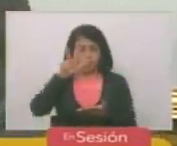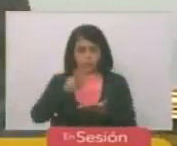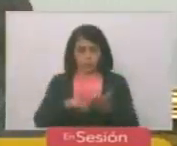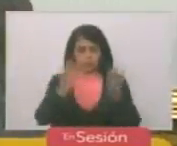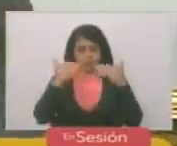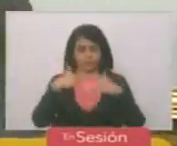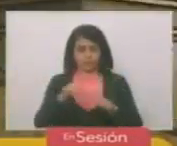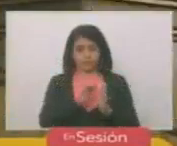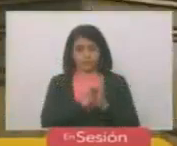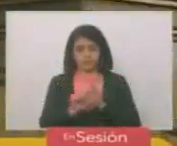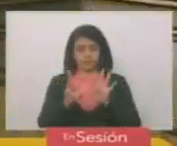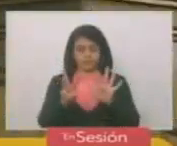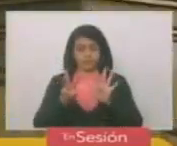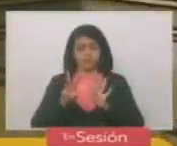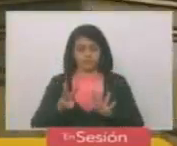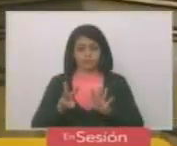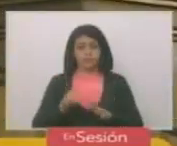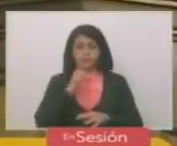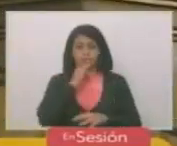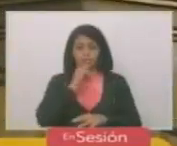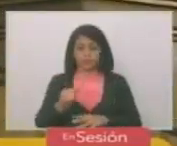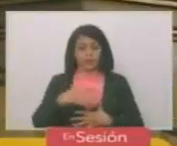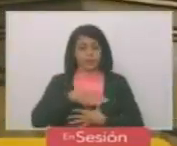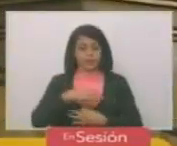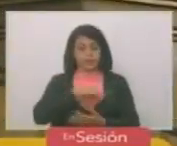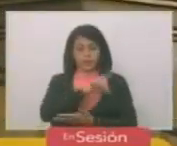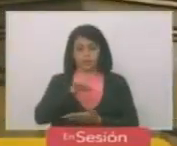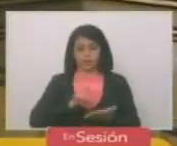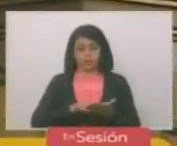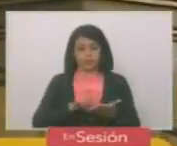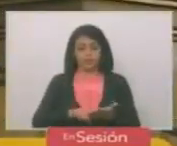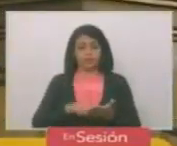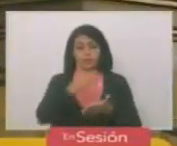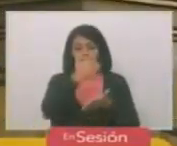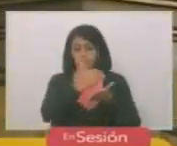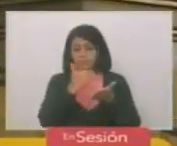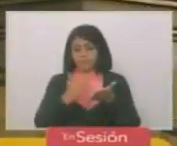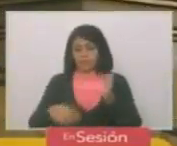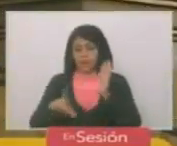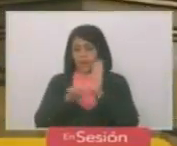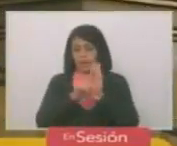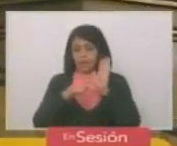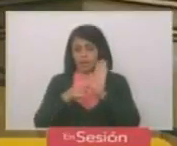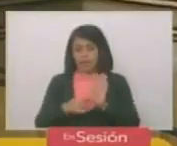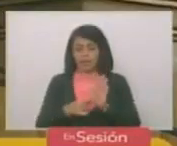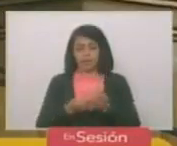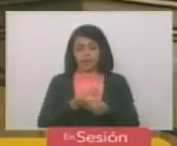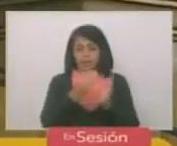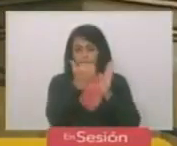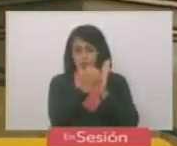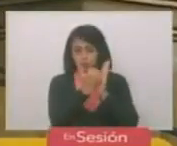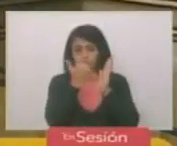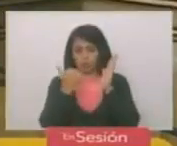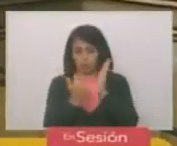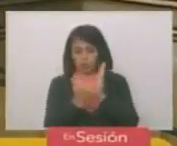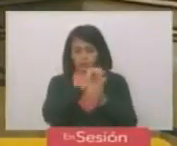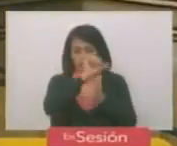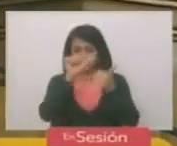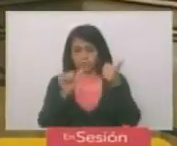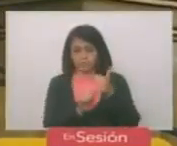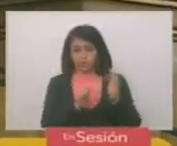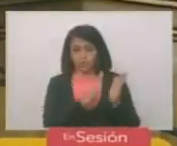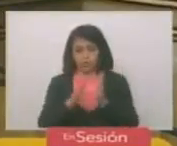Siguiente. Artículo 8. Se declara de interés general el contenido de esta ley. Las disposiciones de esta ley son